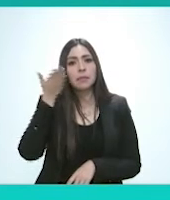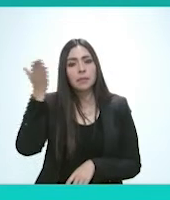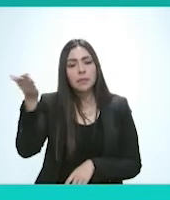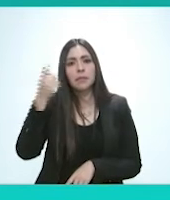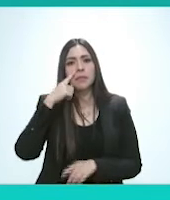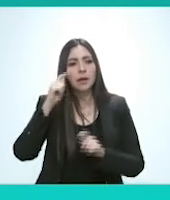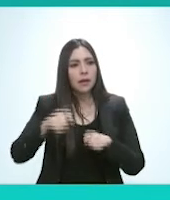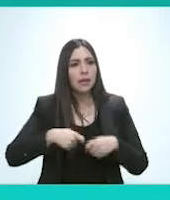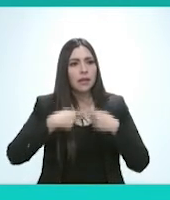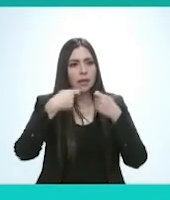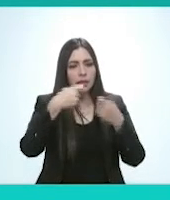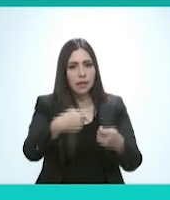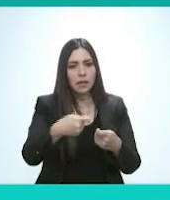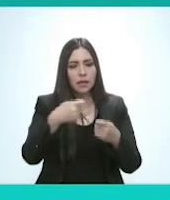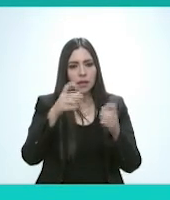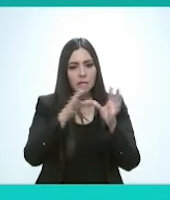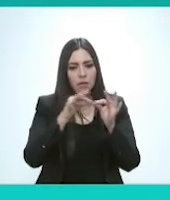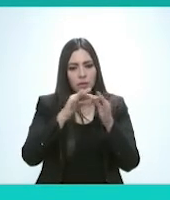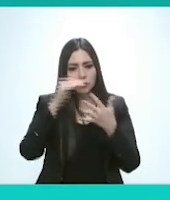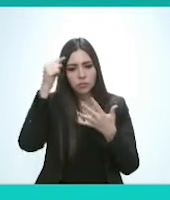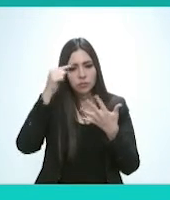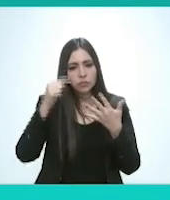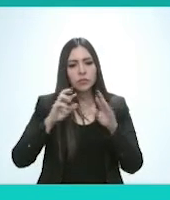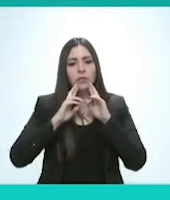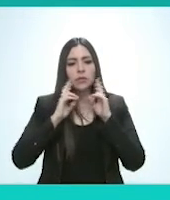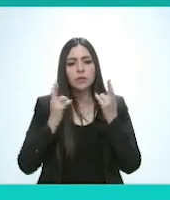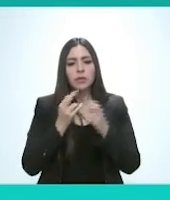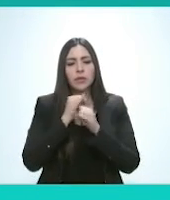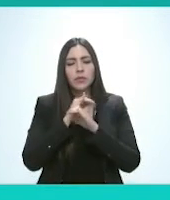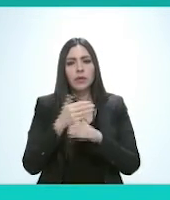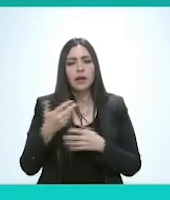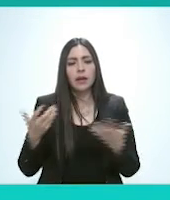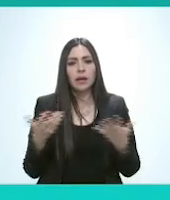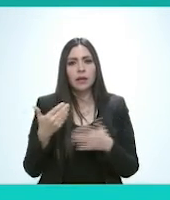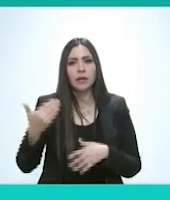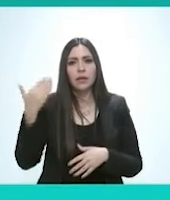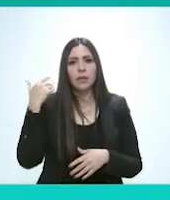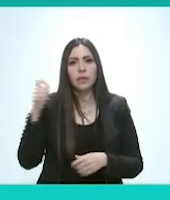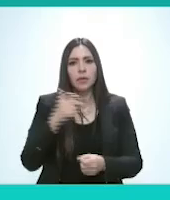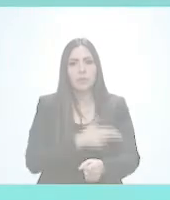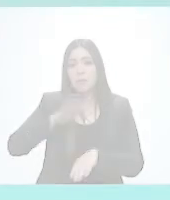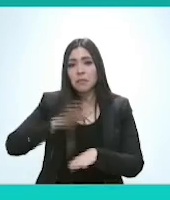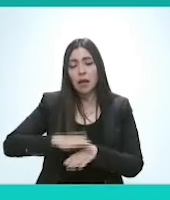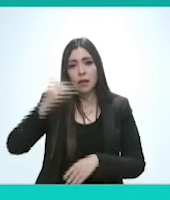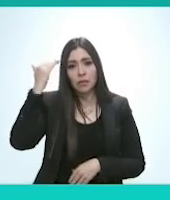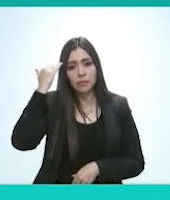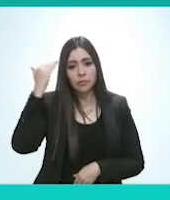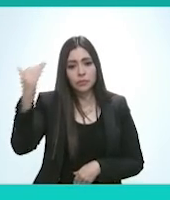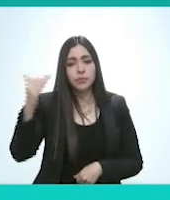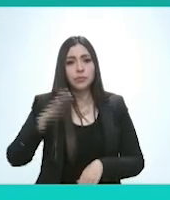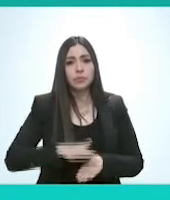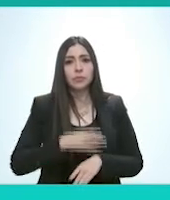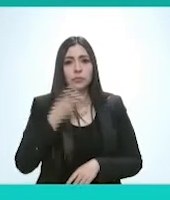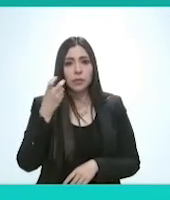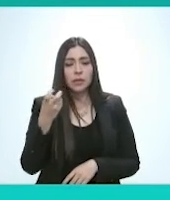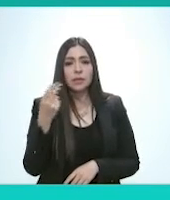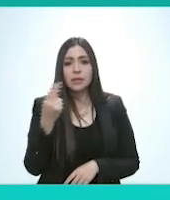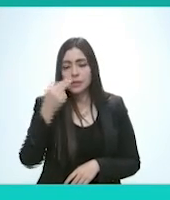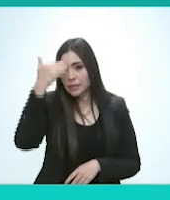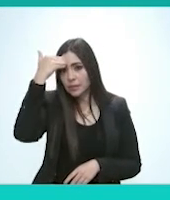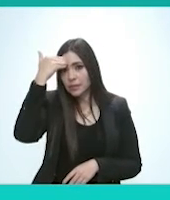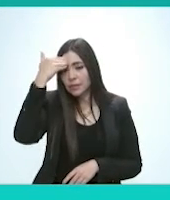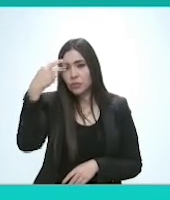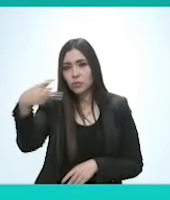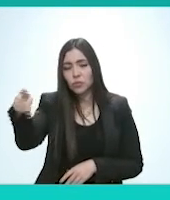las ponencias presentadas en la reunión pública de información celebrada con motivo del procedimiento de evaluación la utilidad del derecho a saber